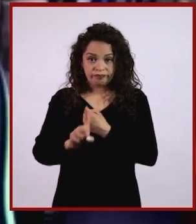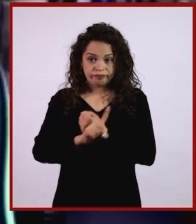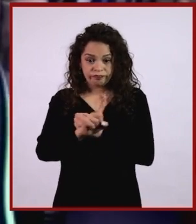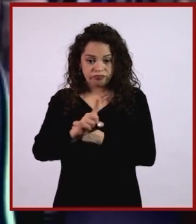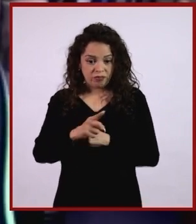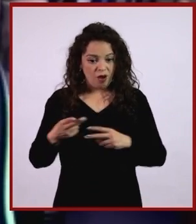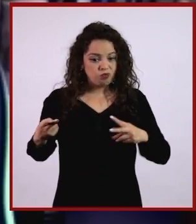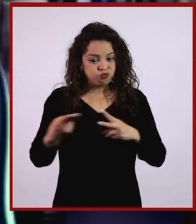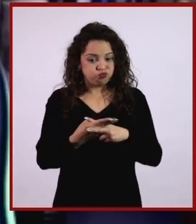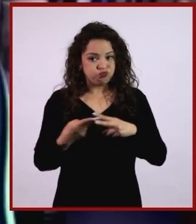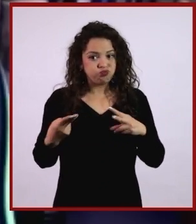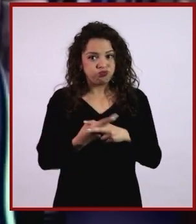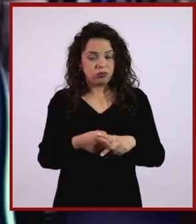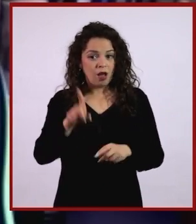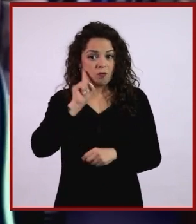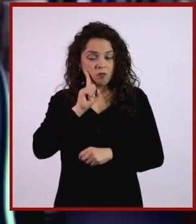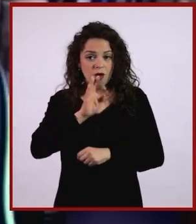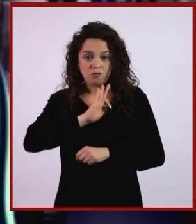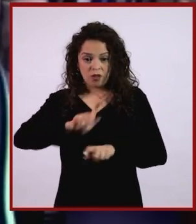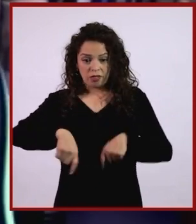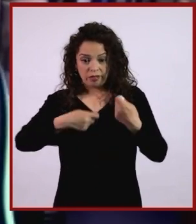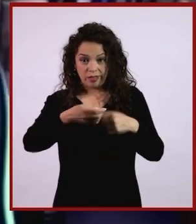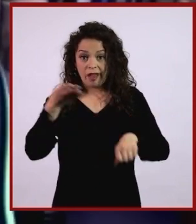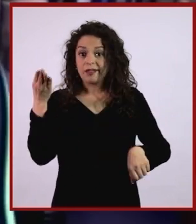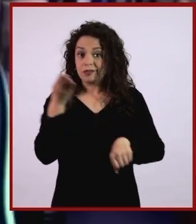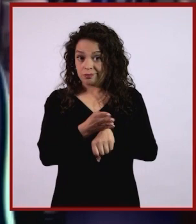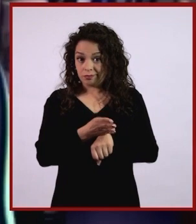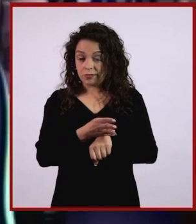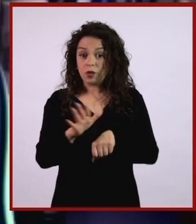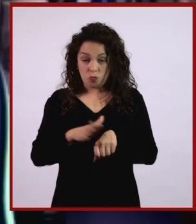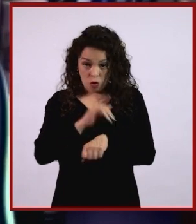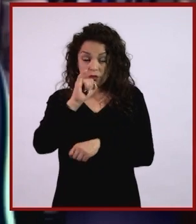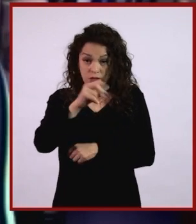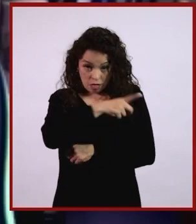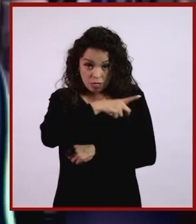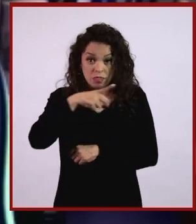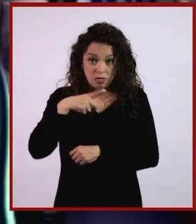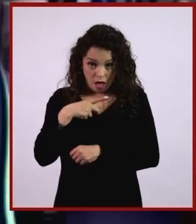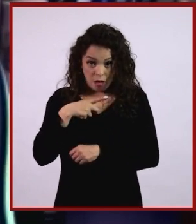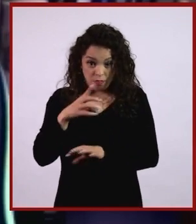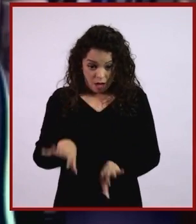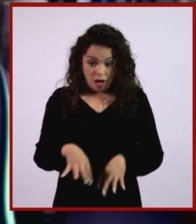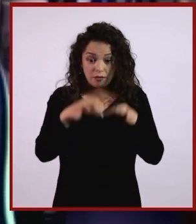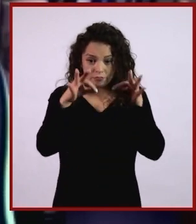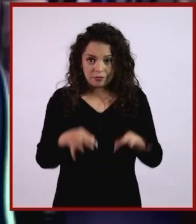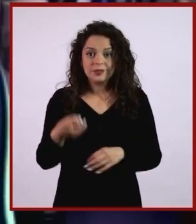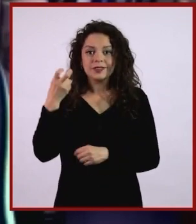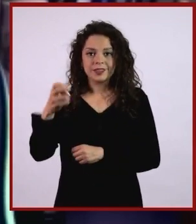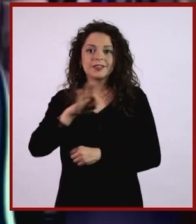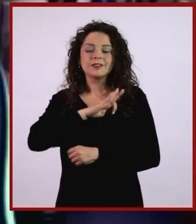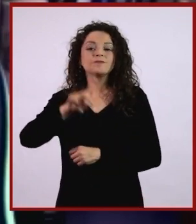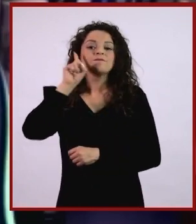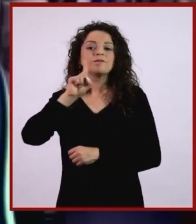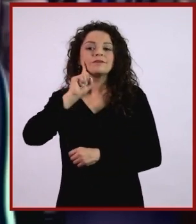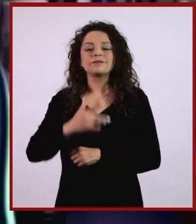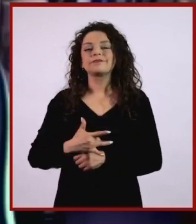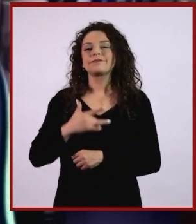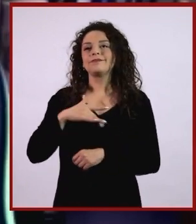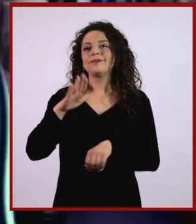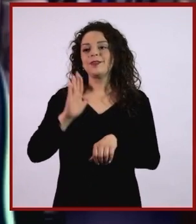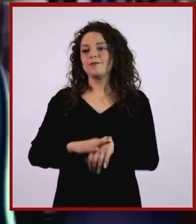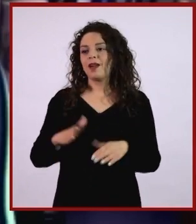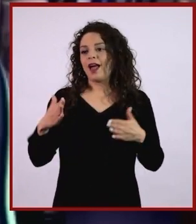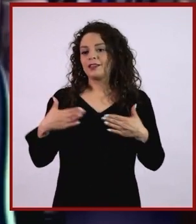violencia contra las mujeres fueran perseguidos y castigados como deberían serlo, pues obviamente eso generaría que las